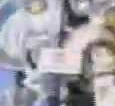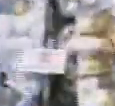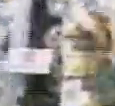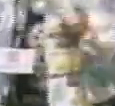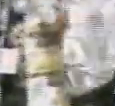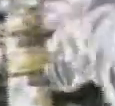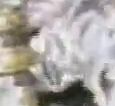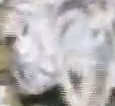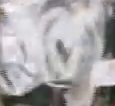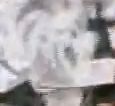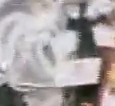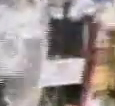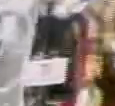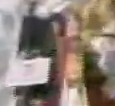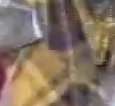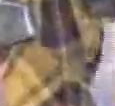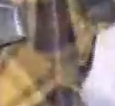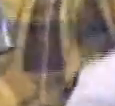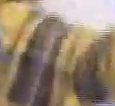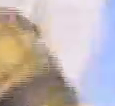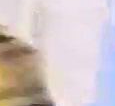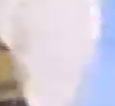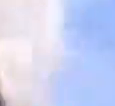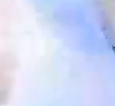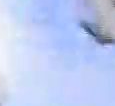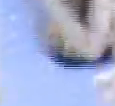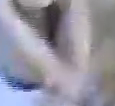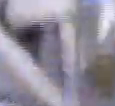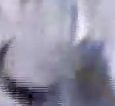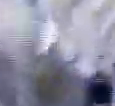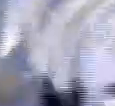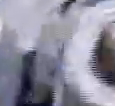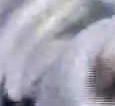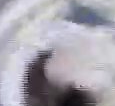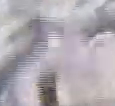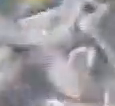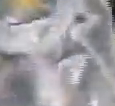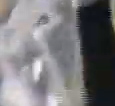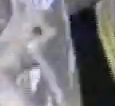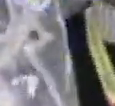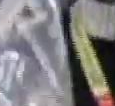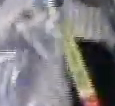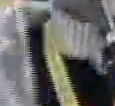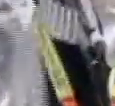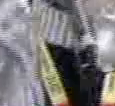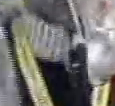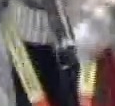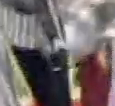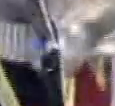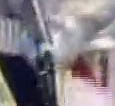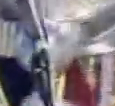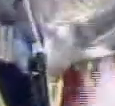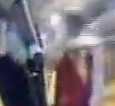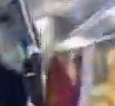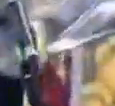Mi tiempo se acaba, ya llega el final. Nos vemos en las calles, mi fiesta va a empezar.